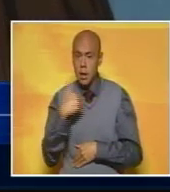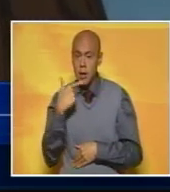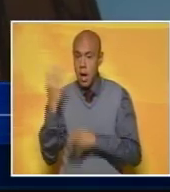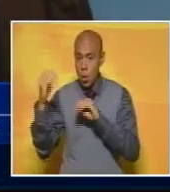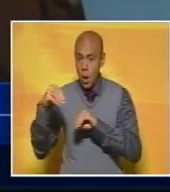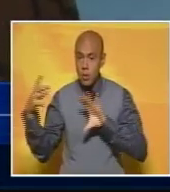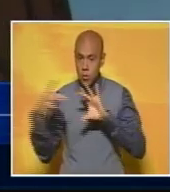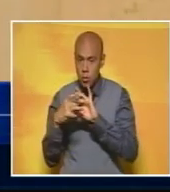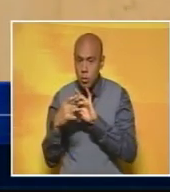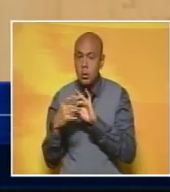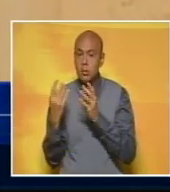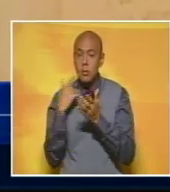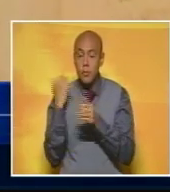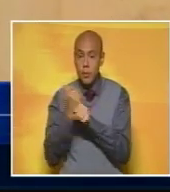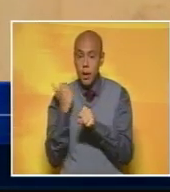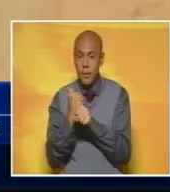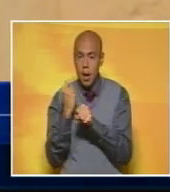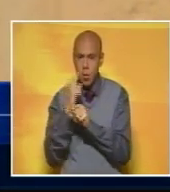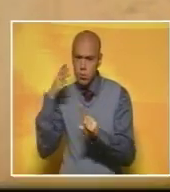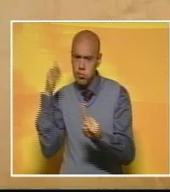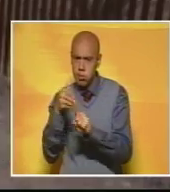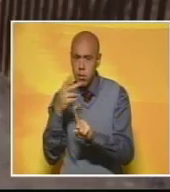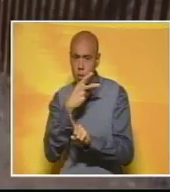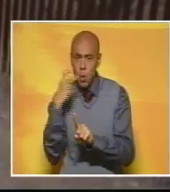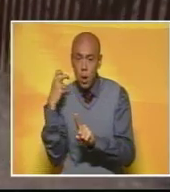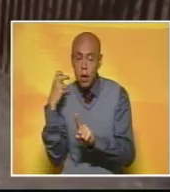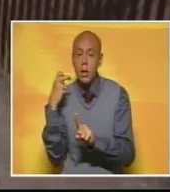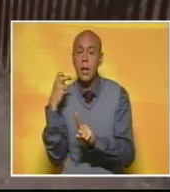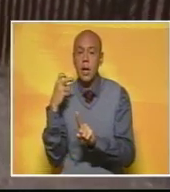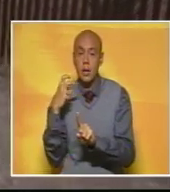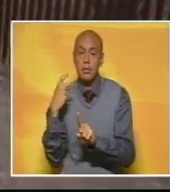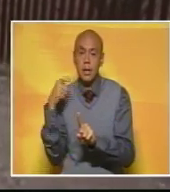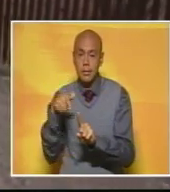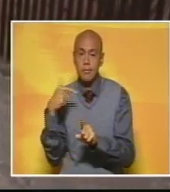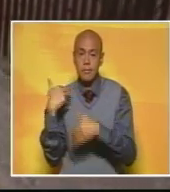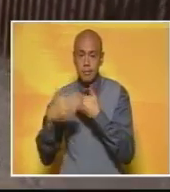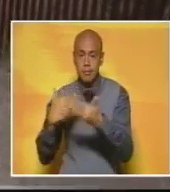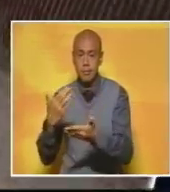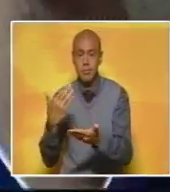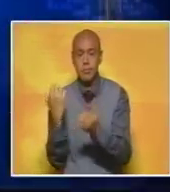contra los cárteles, algo que por el momento ha sido rechazado.